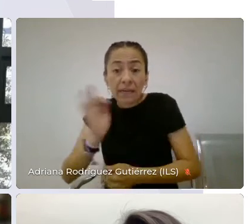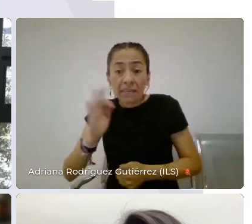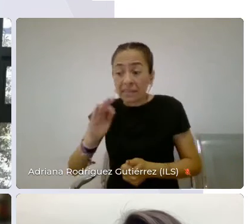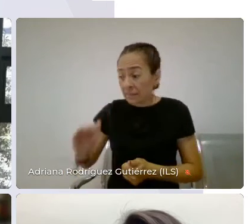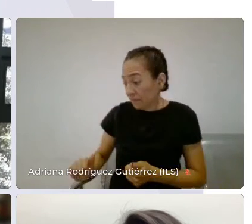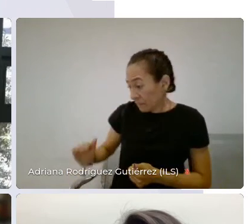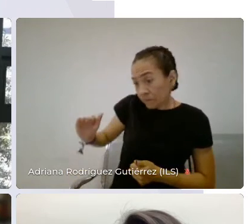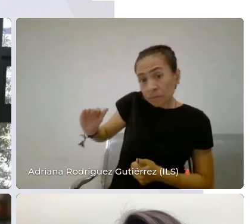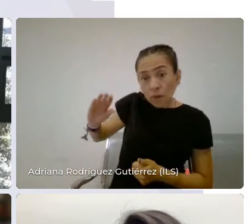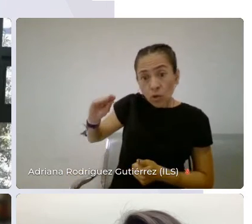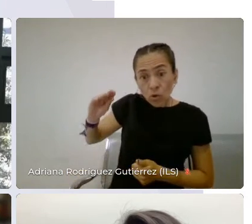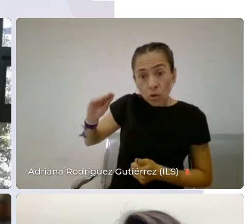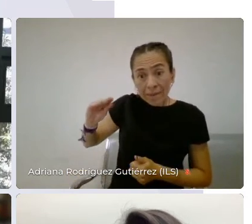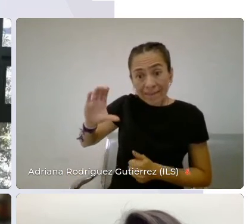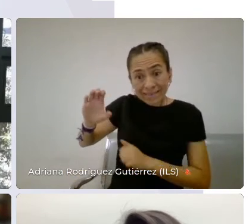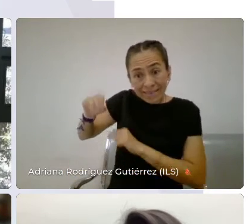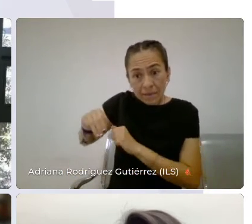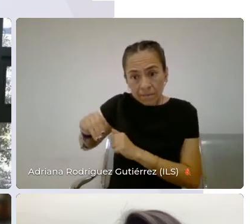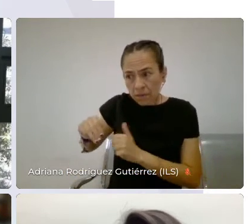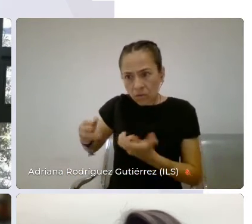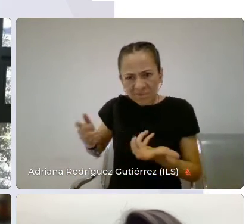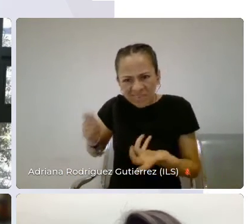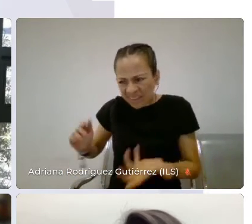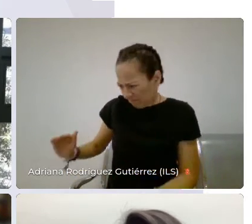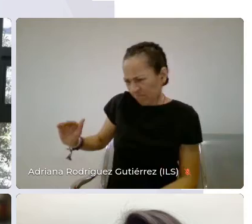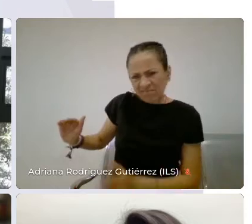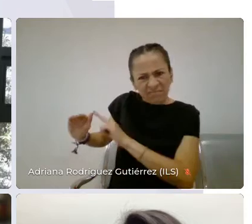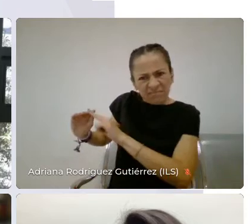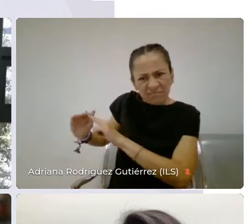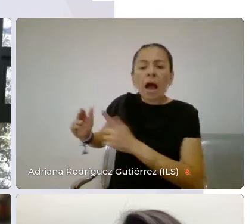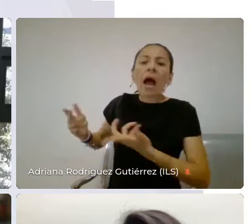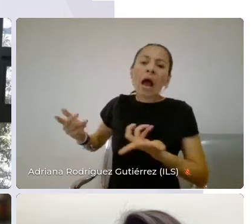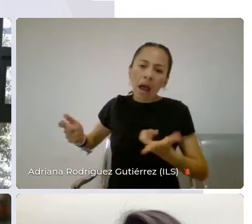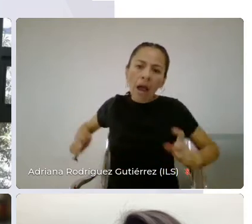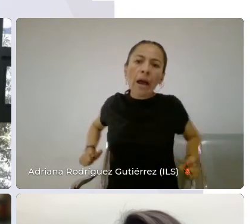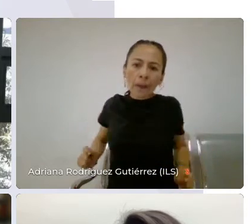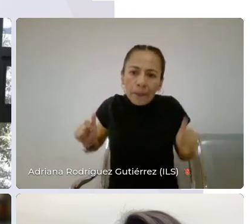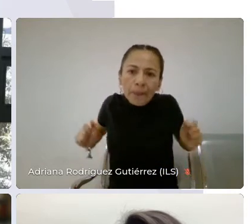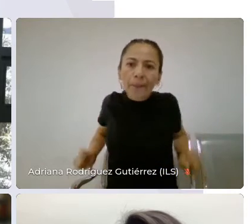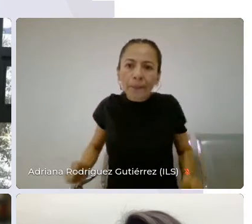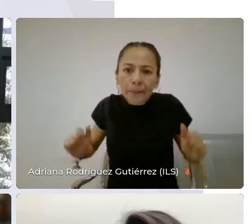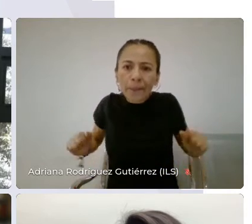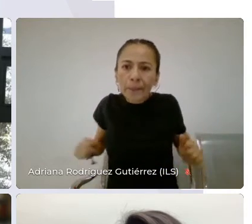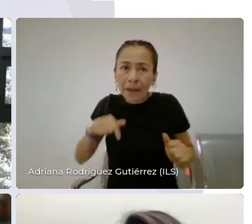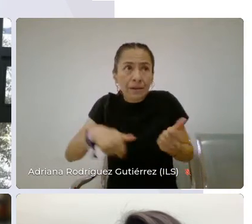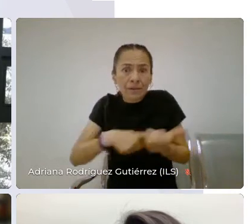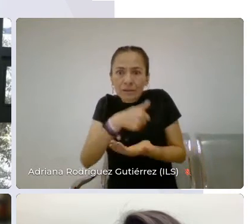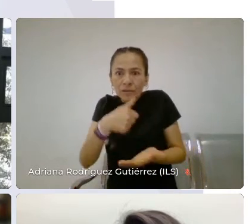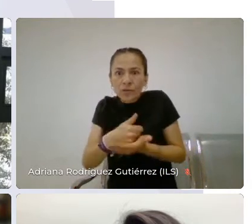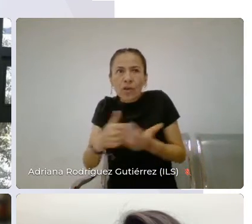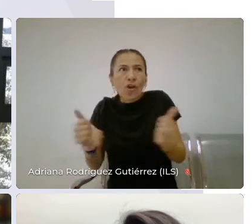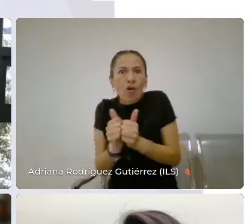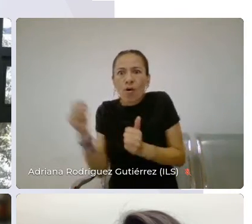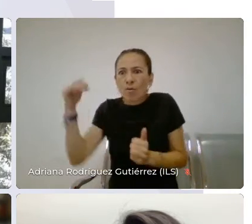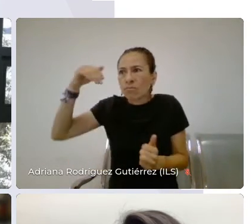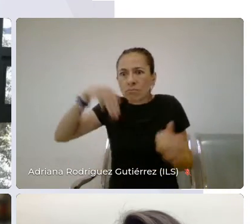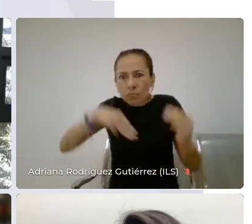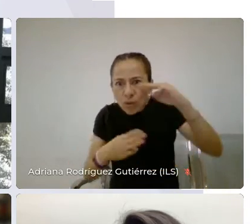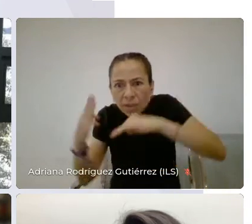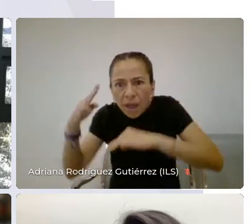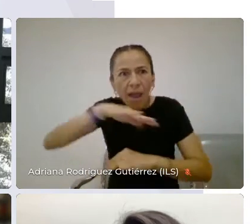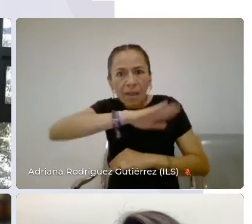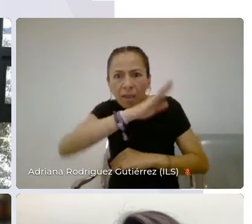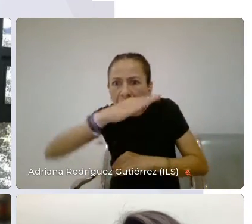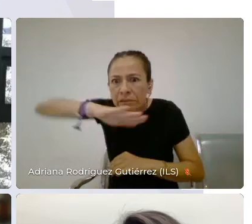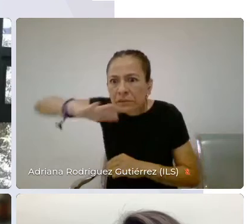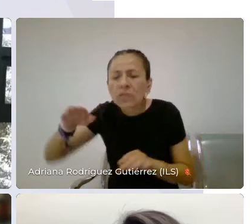centímetros del suelo porque estás en una silla de ruedas, con todos los obstáculos de una ciudad montañesa y no sé qué, y abriendo, digamos, soluciones de